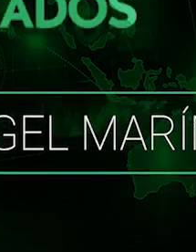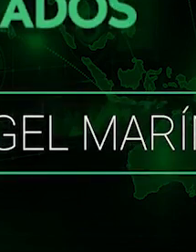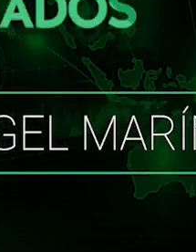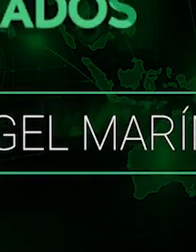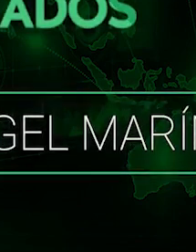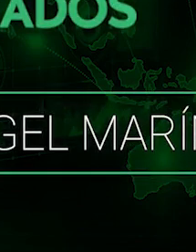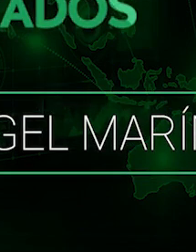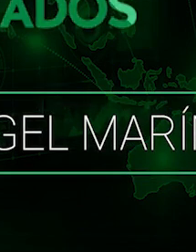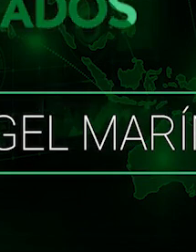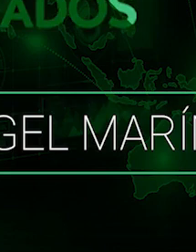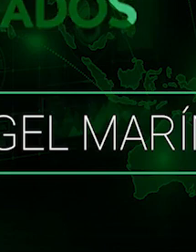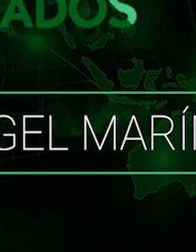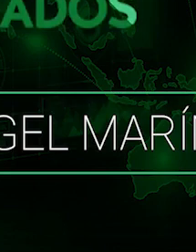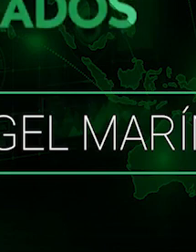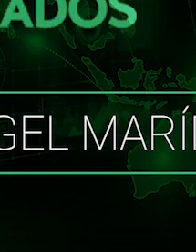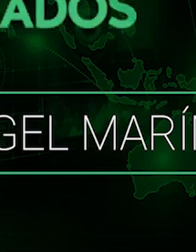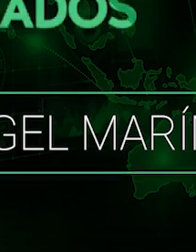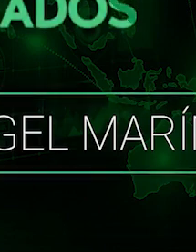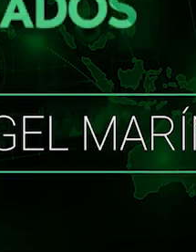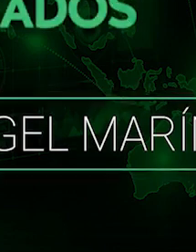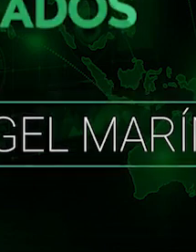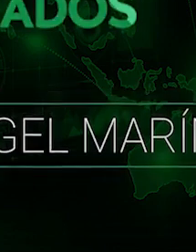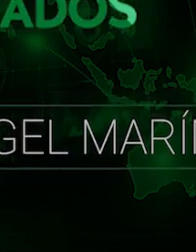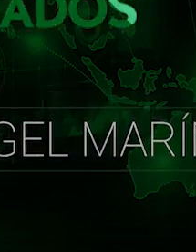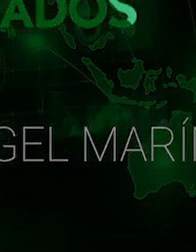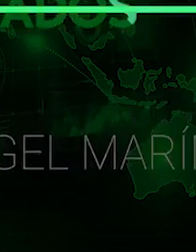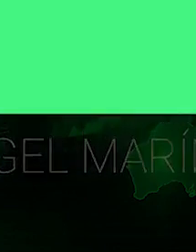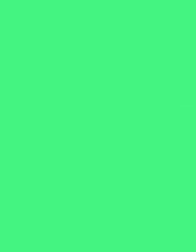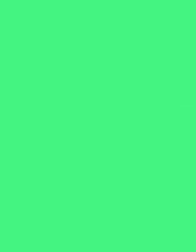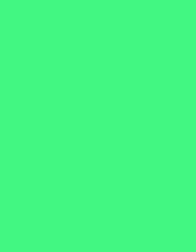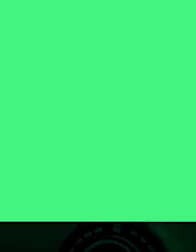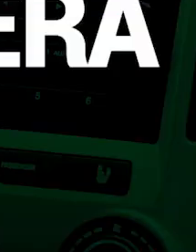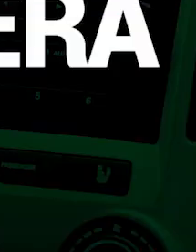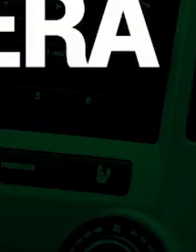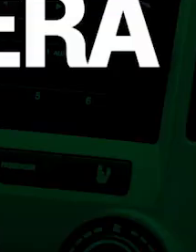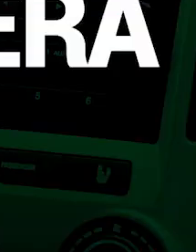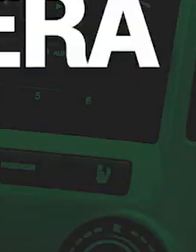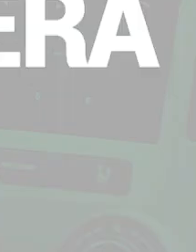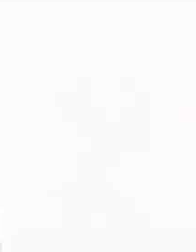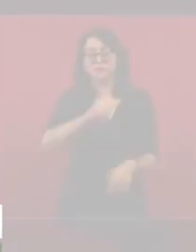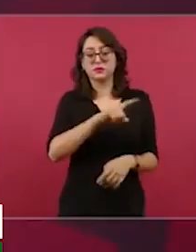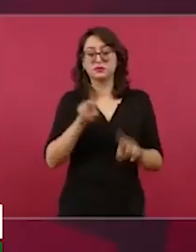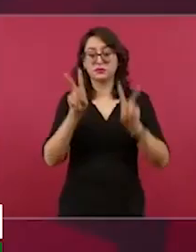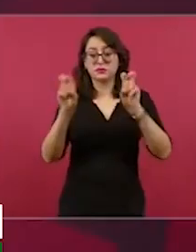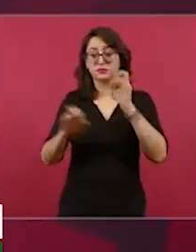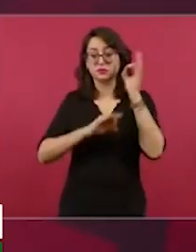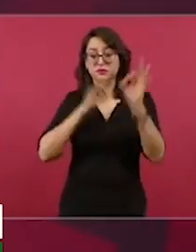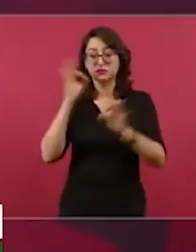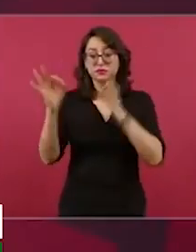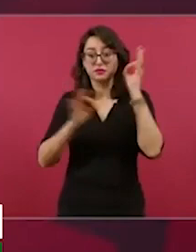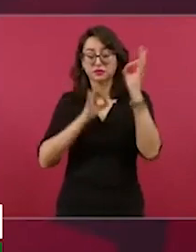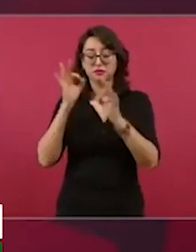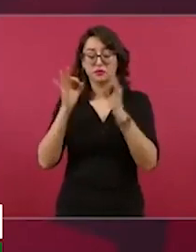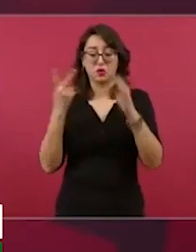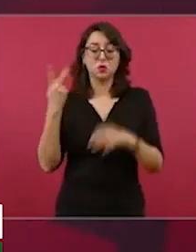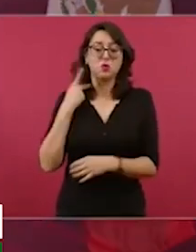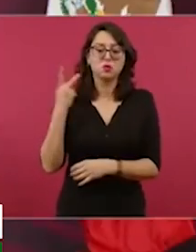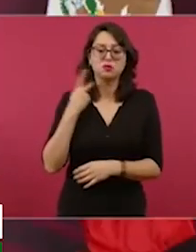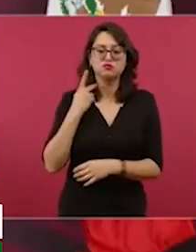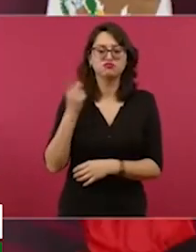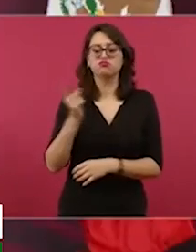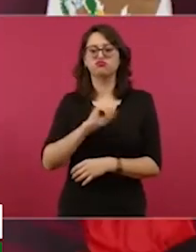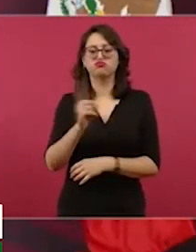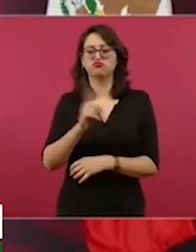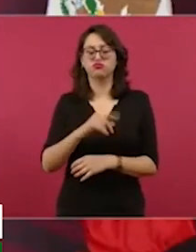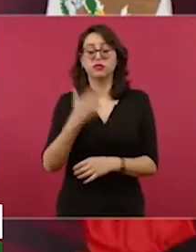Ángel Marín. Quédese con nosotros, aquí están las noticias. La mañanera. En la conferencia de prensa